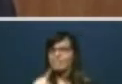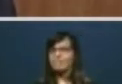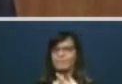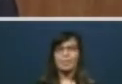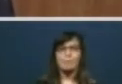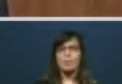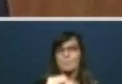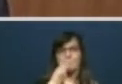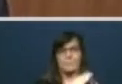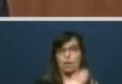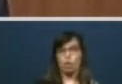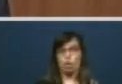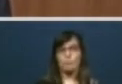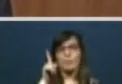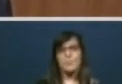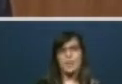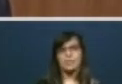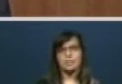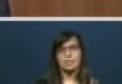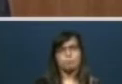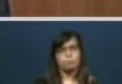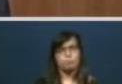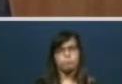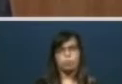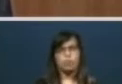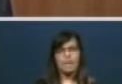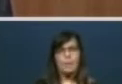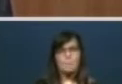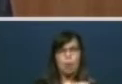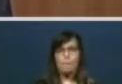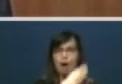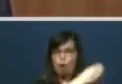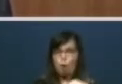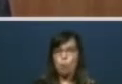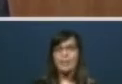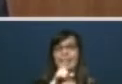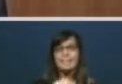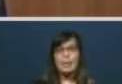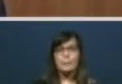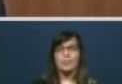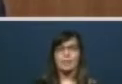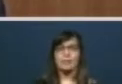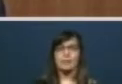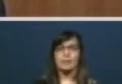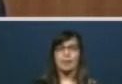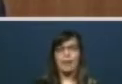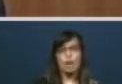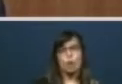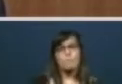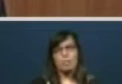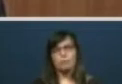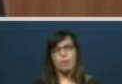aquella que ha reforzado sus políticas de empleo para los jóvenes y ha logrado que más entre éstos se incorporen a la actividad agraria